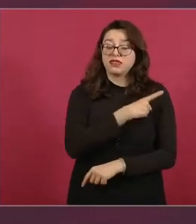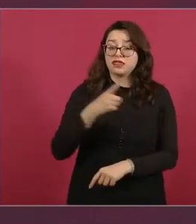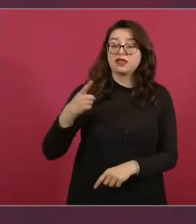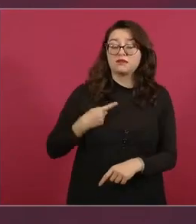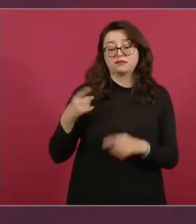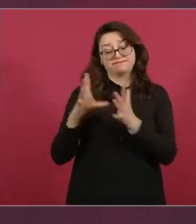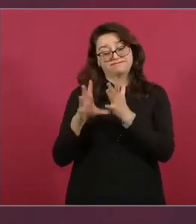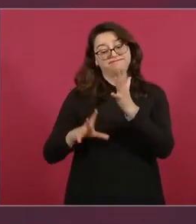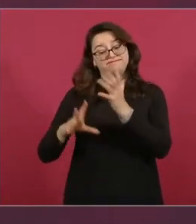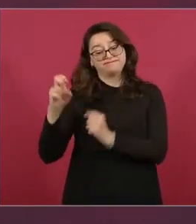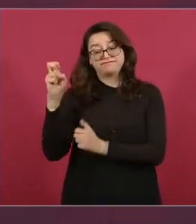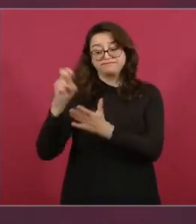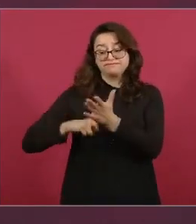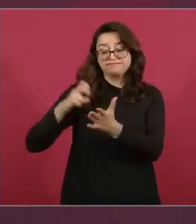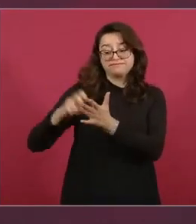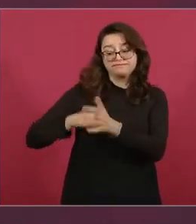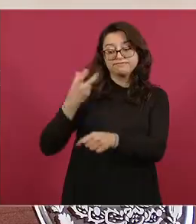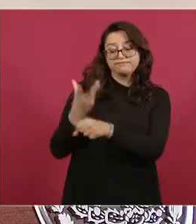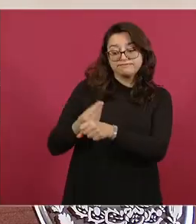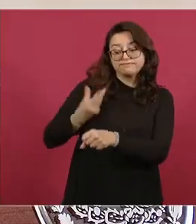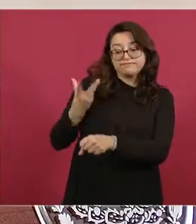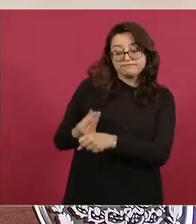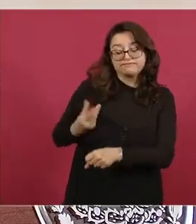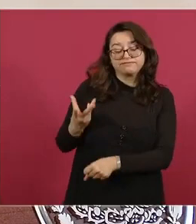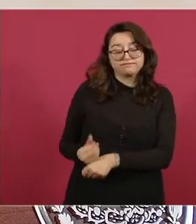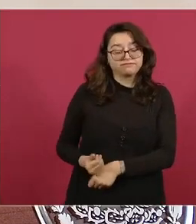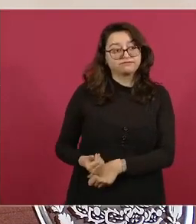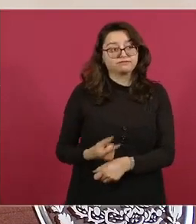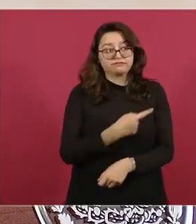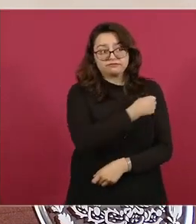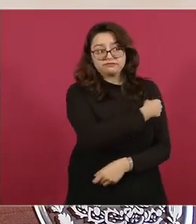Porque si no, sí, para que